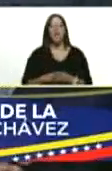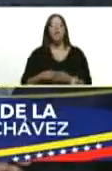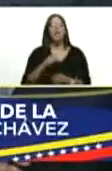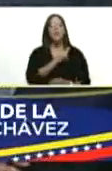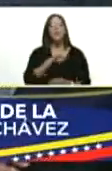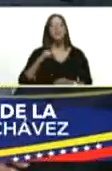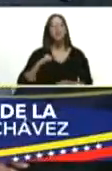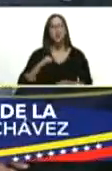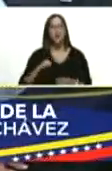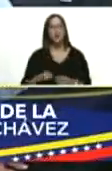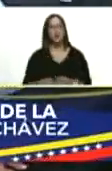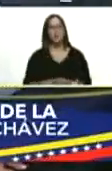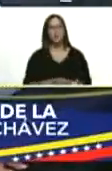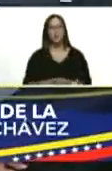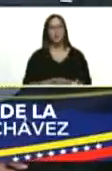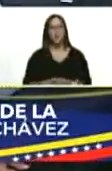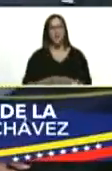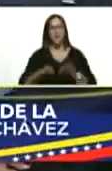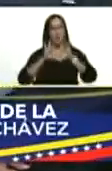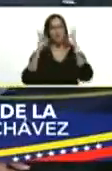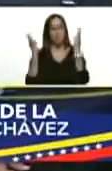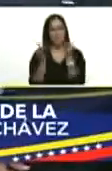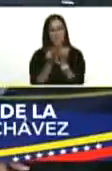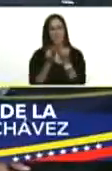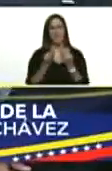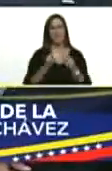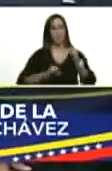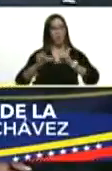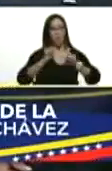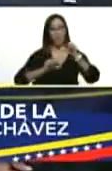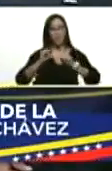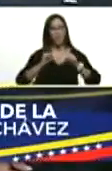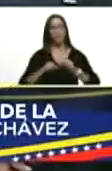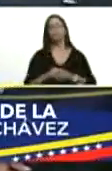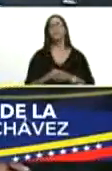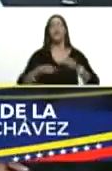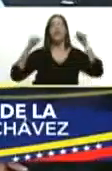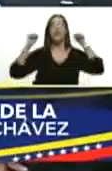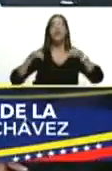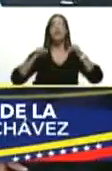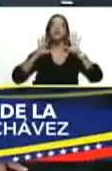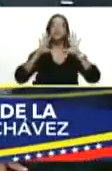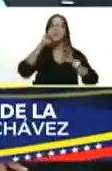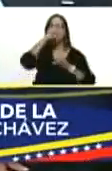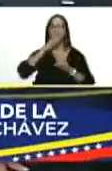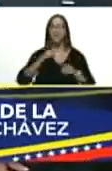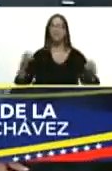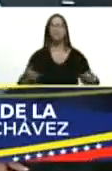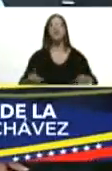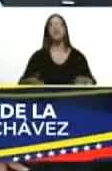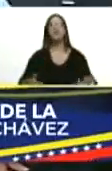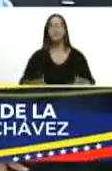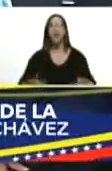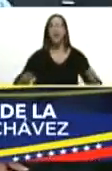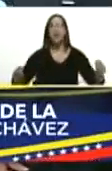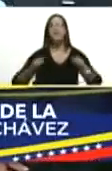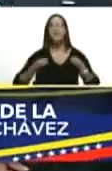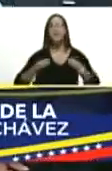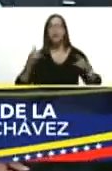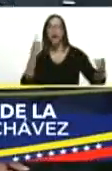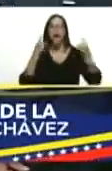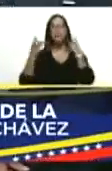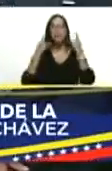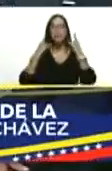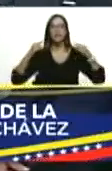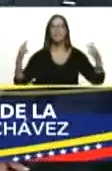personal, en lo familiar, en lo colectivo, en estos 10 años de resistencia viva, activa y